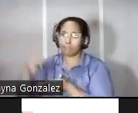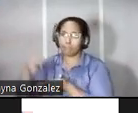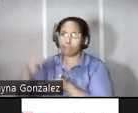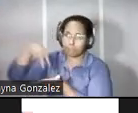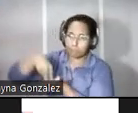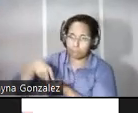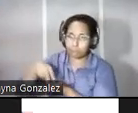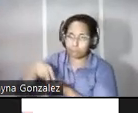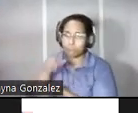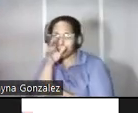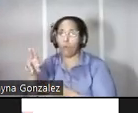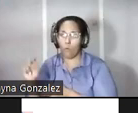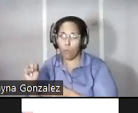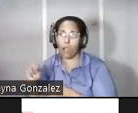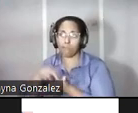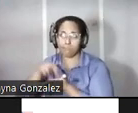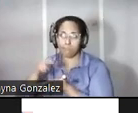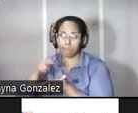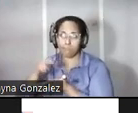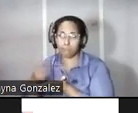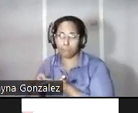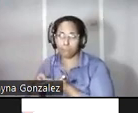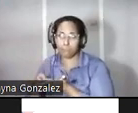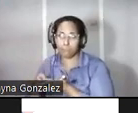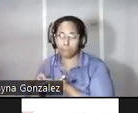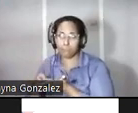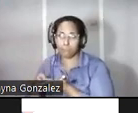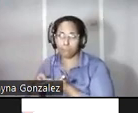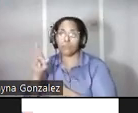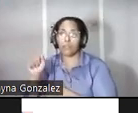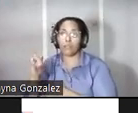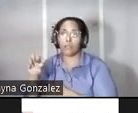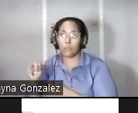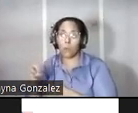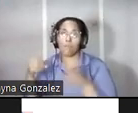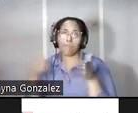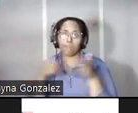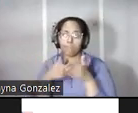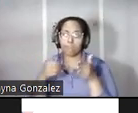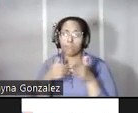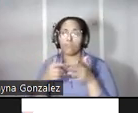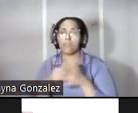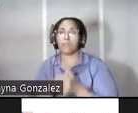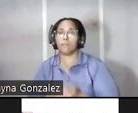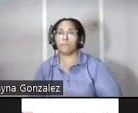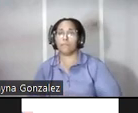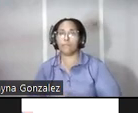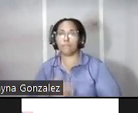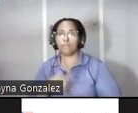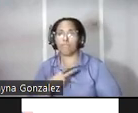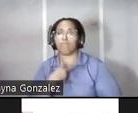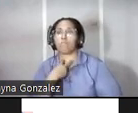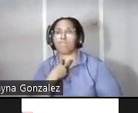Juan cayó en el suelo al oír a Ramón y solo pudo llamar a los vecinos con su voz